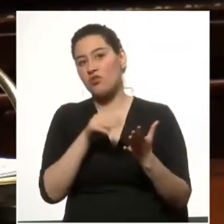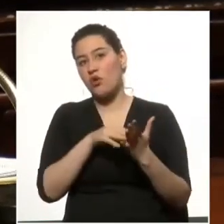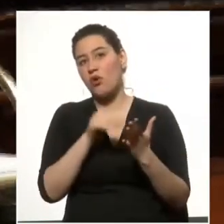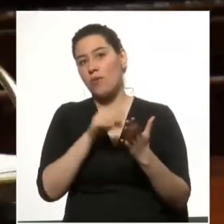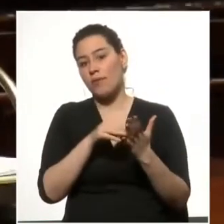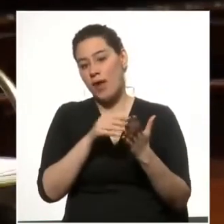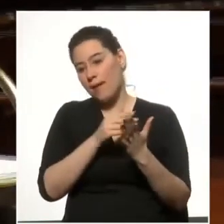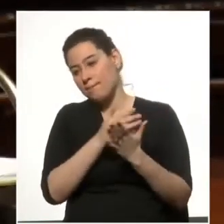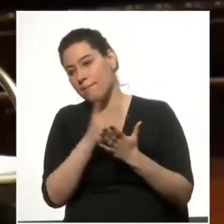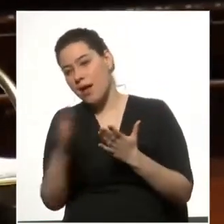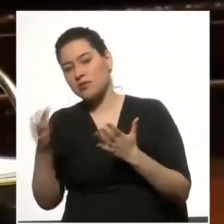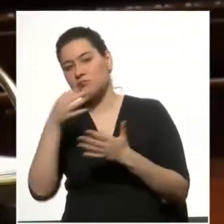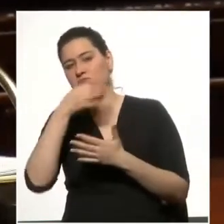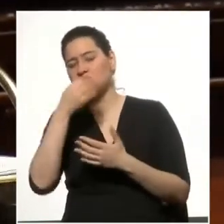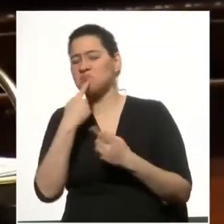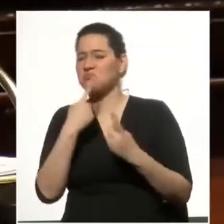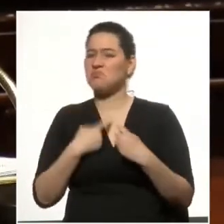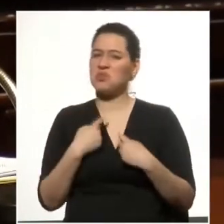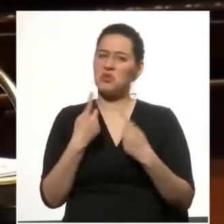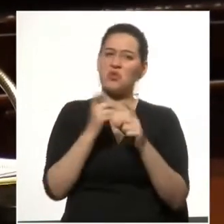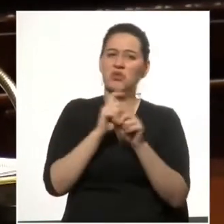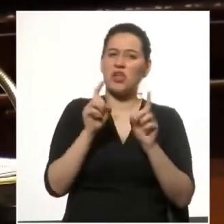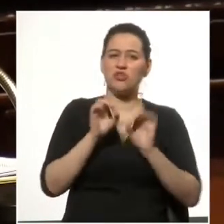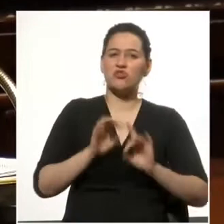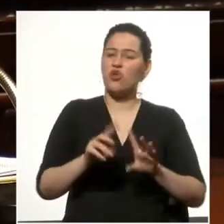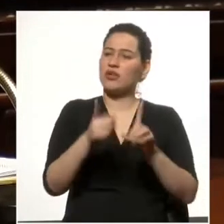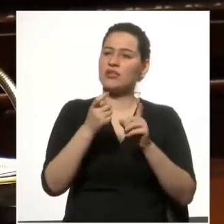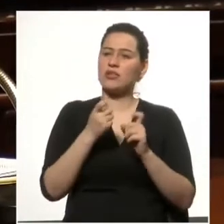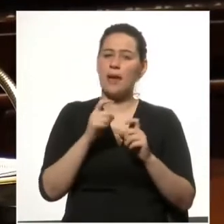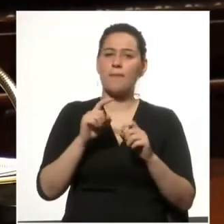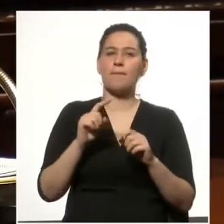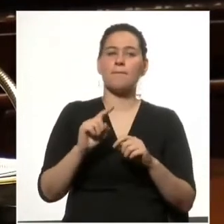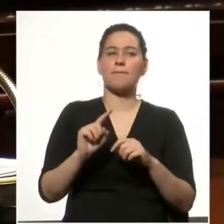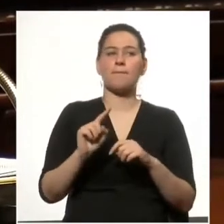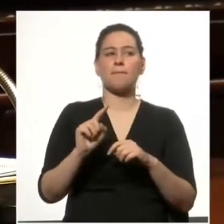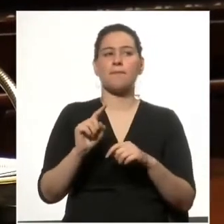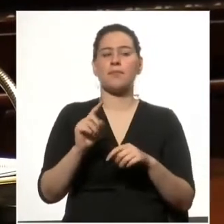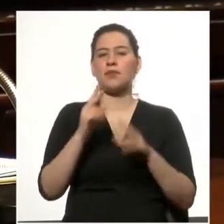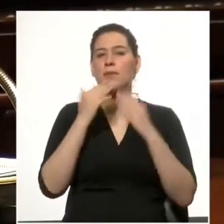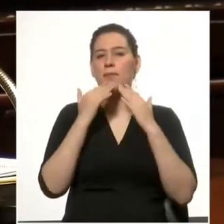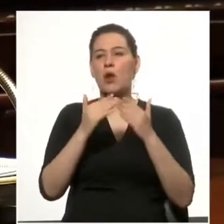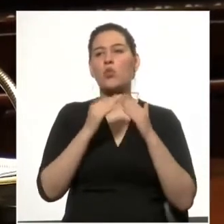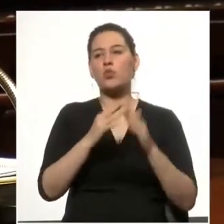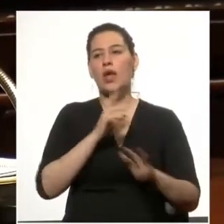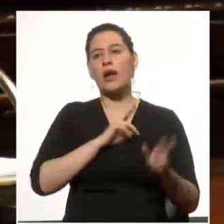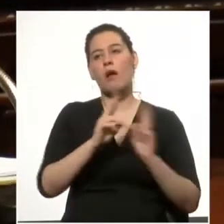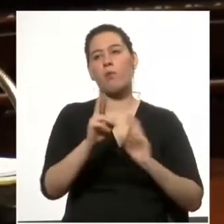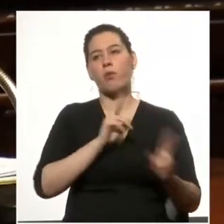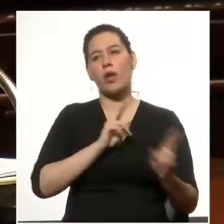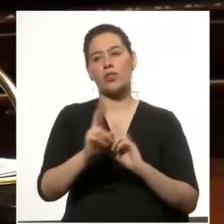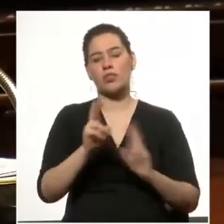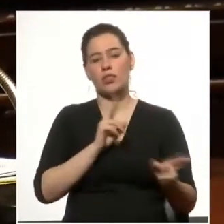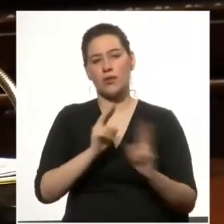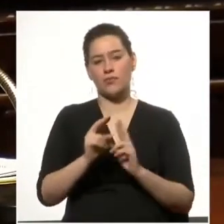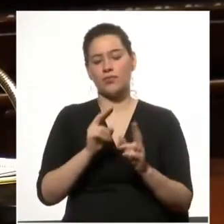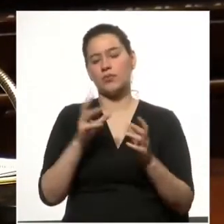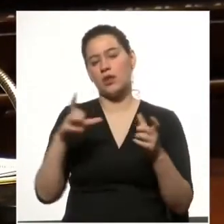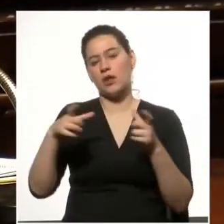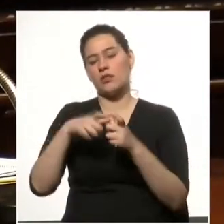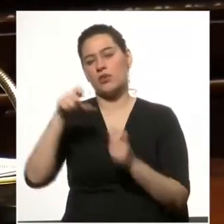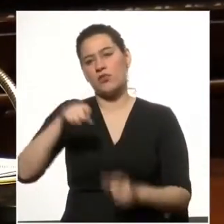resto del expediente, contestó que no, que solo necesitaba las partes del preguntado y contestado en el Tribunal de